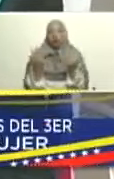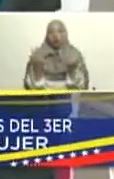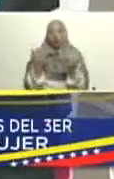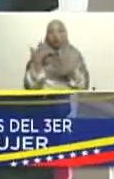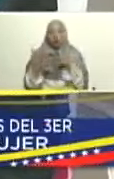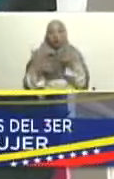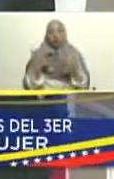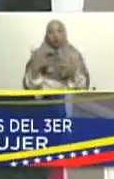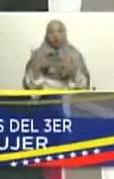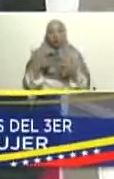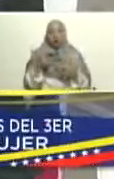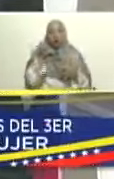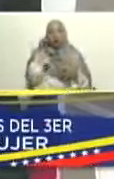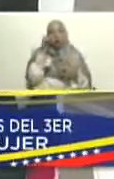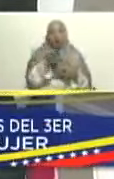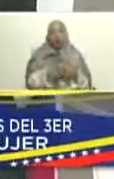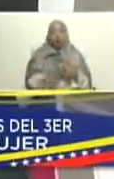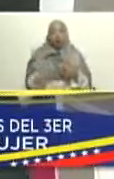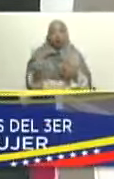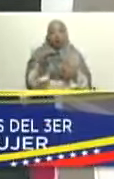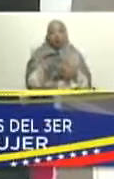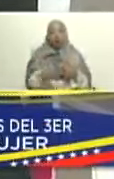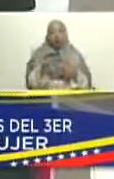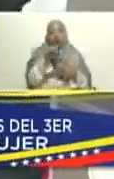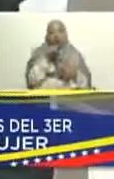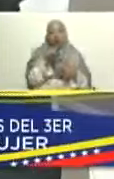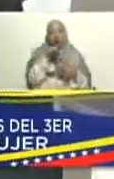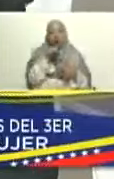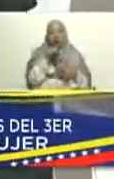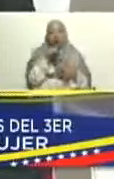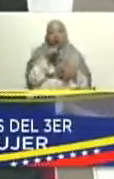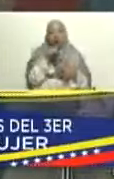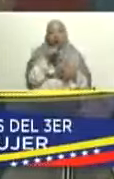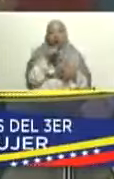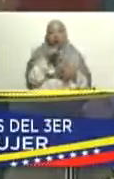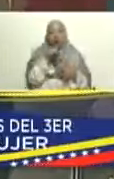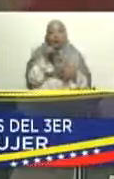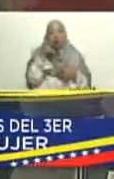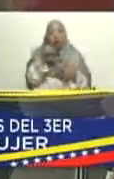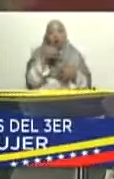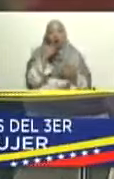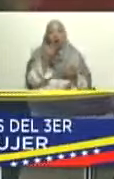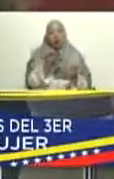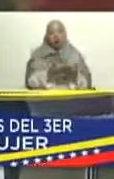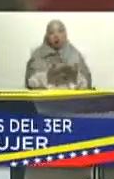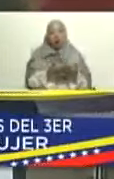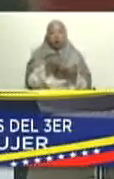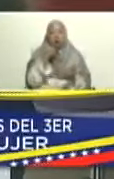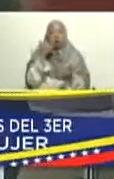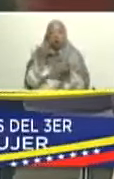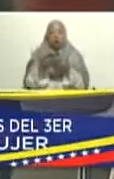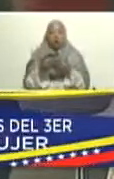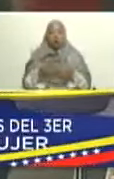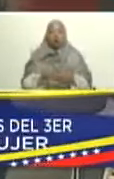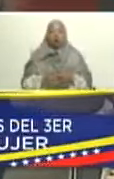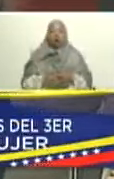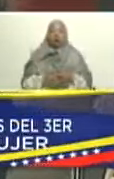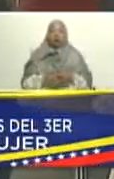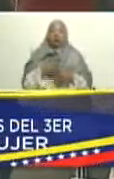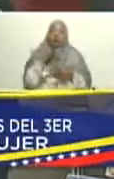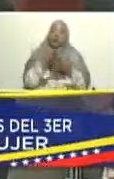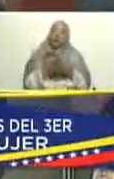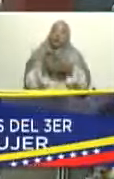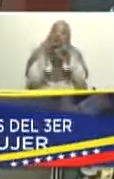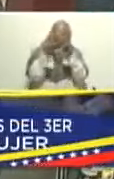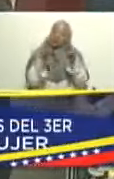los empaques y todo con Fonaen. Y bueno, esperamos ir ahorita con el segundo. Gracias. Bueno, que Dios bendiga. Feliz Navidad. Gracias,